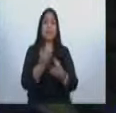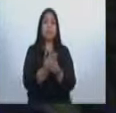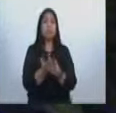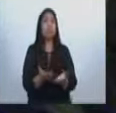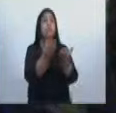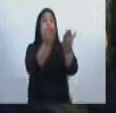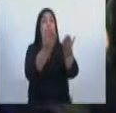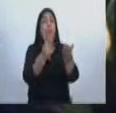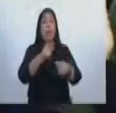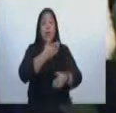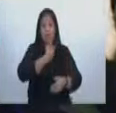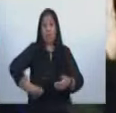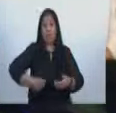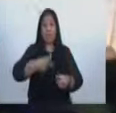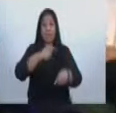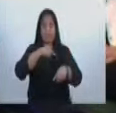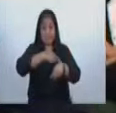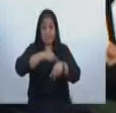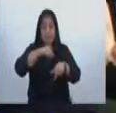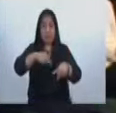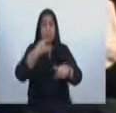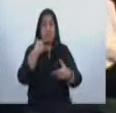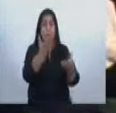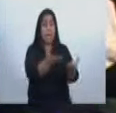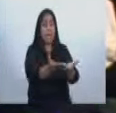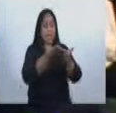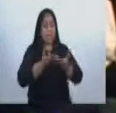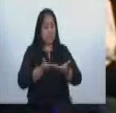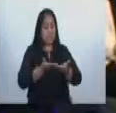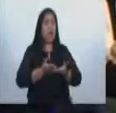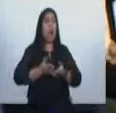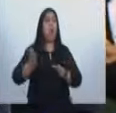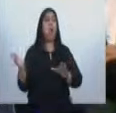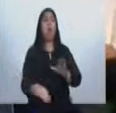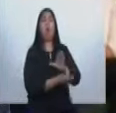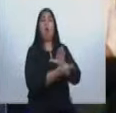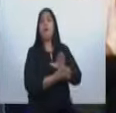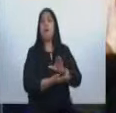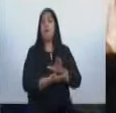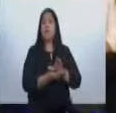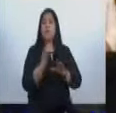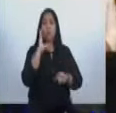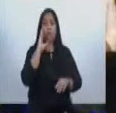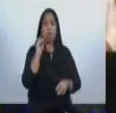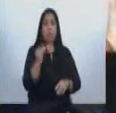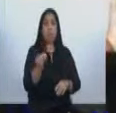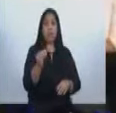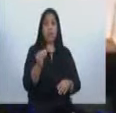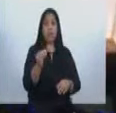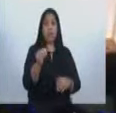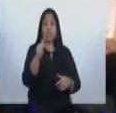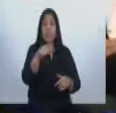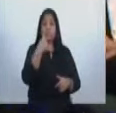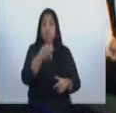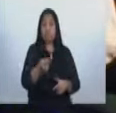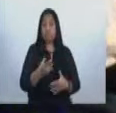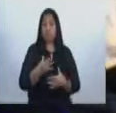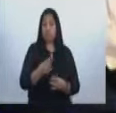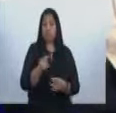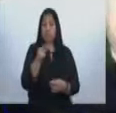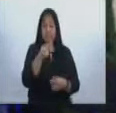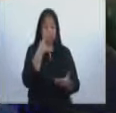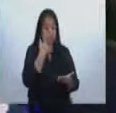gobiernos de turno y que los gobiernos de turno las metieron en una gaveta porque al final lo que les interesaba